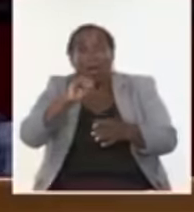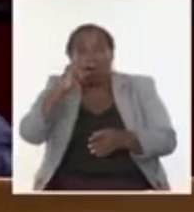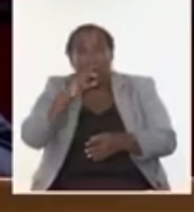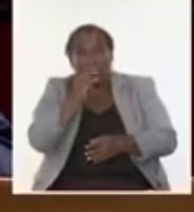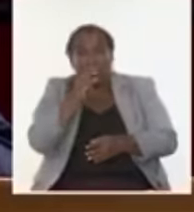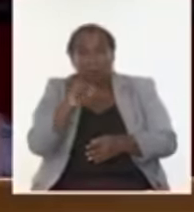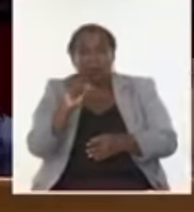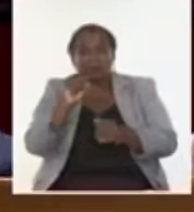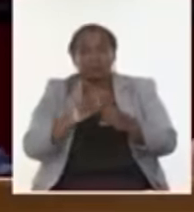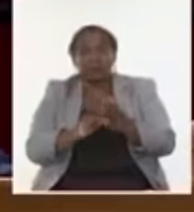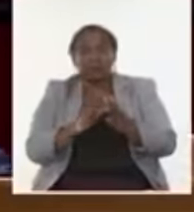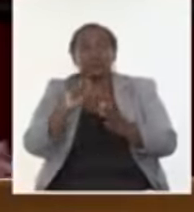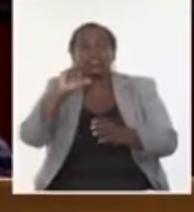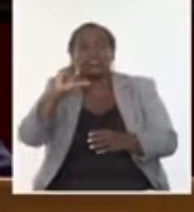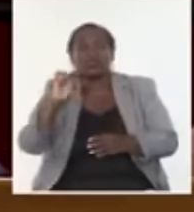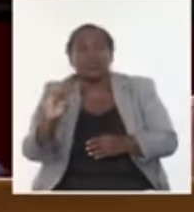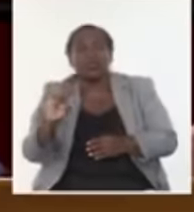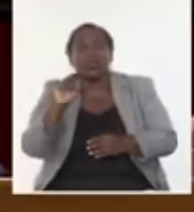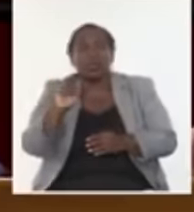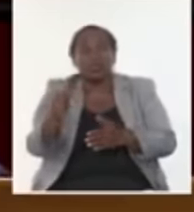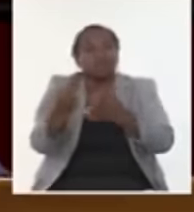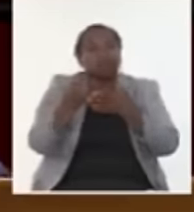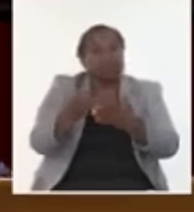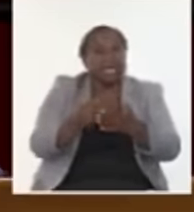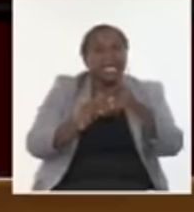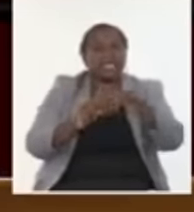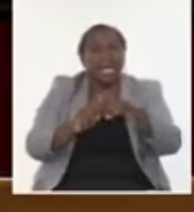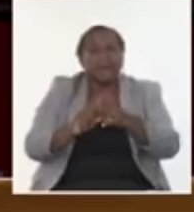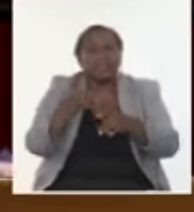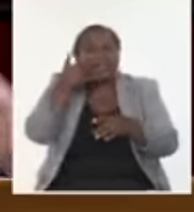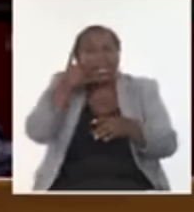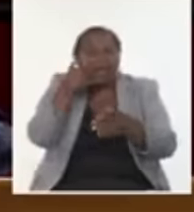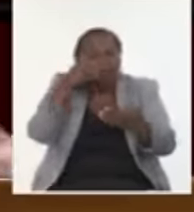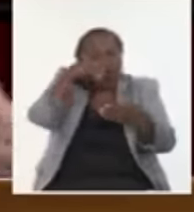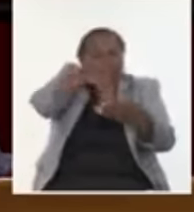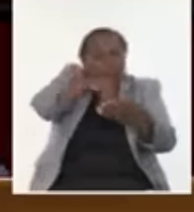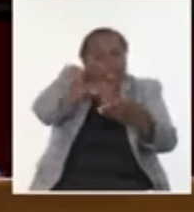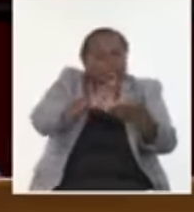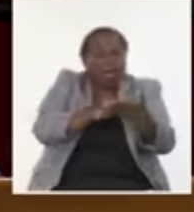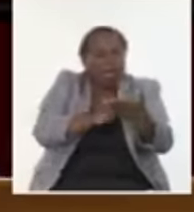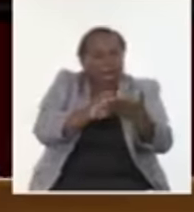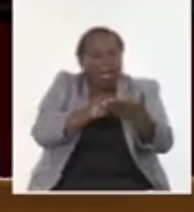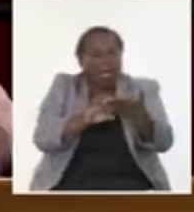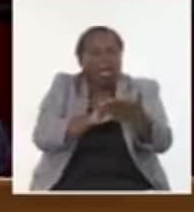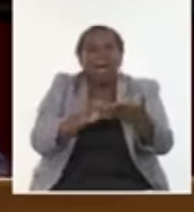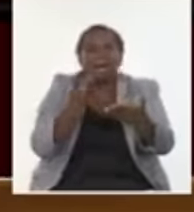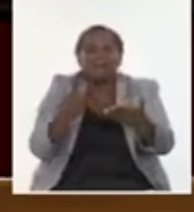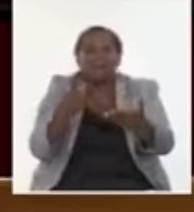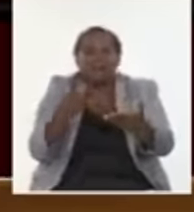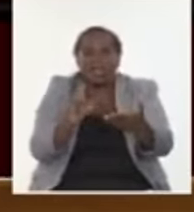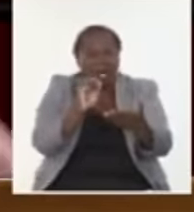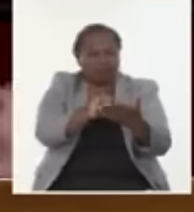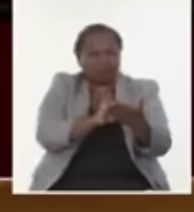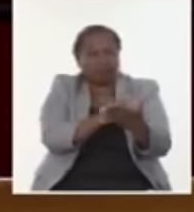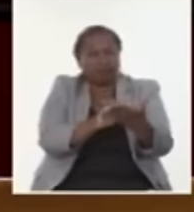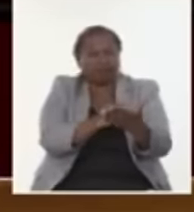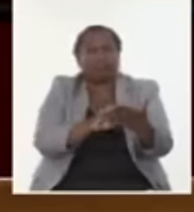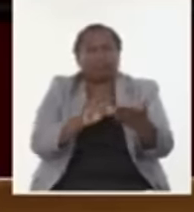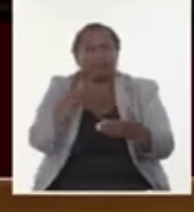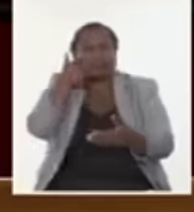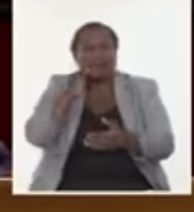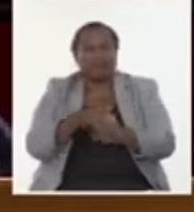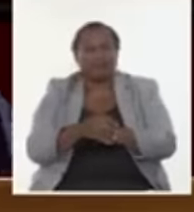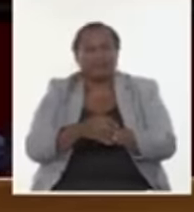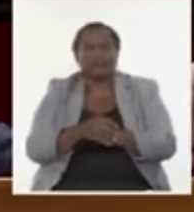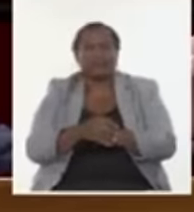Esto va a permitir hacer muchos trámites desde los teléfonos y va a ser una ayuda, un mecanismo constante, y por esta vía llegaremos